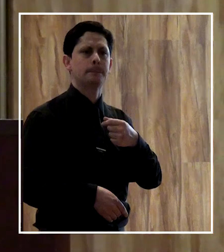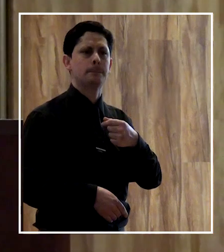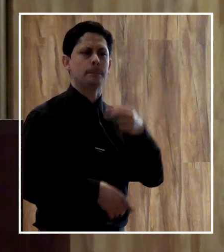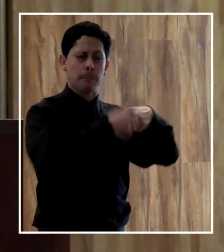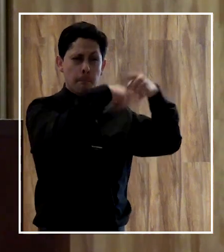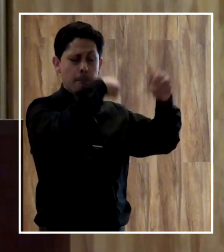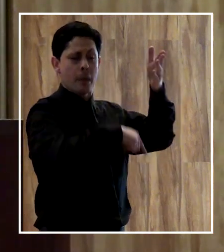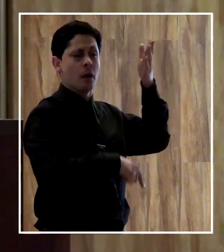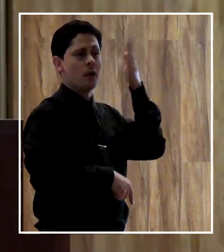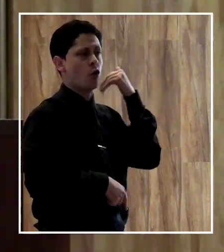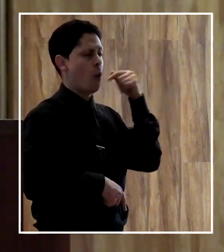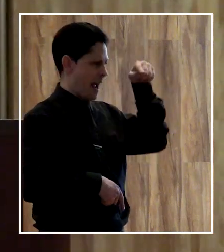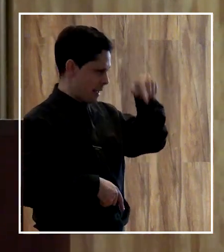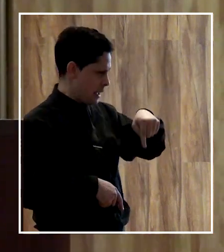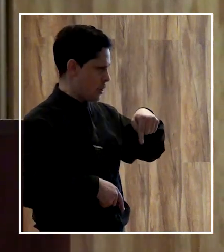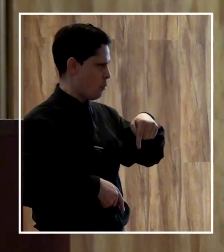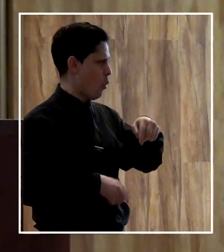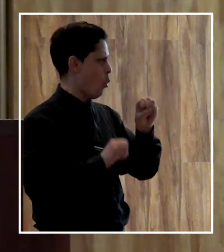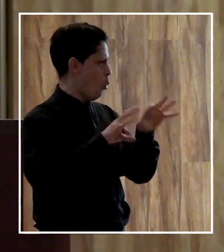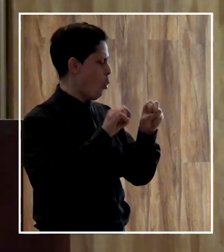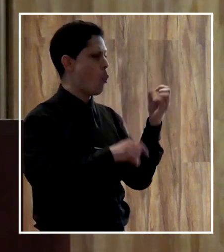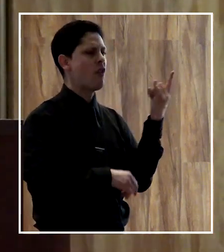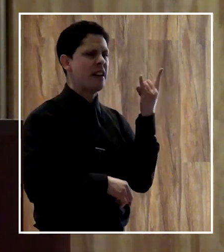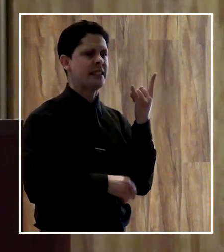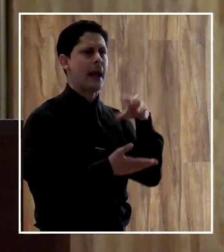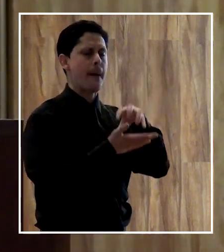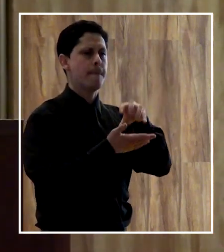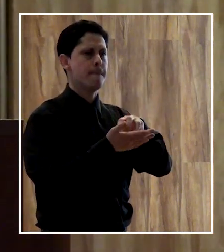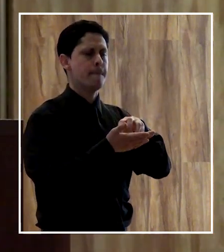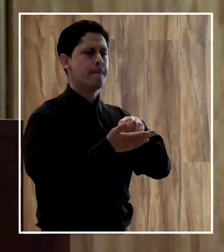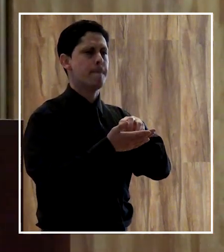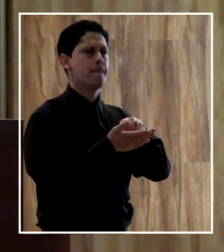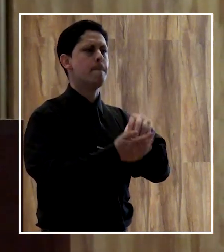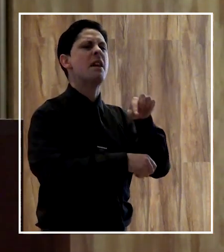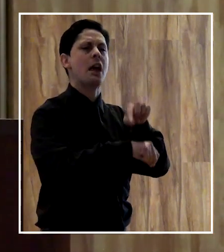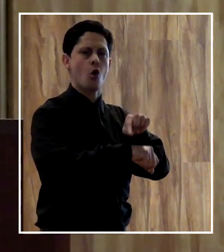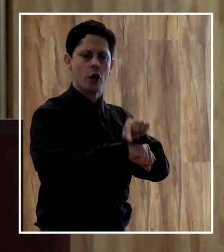reflexión que para nosotros como universidad pedagógica